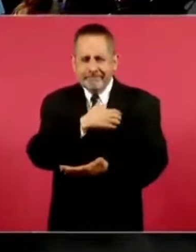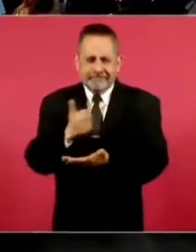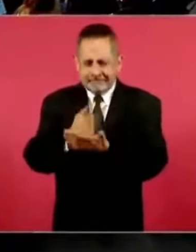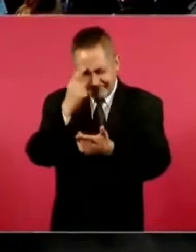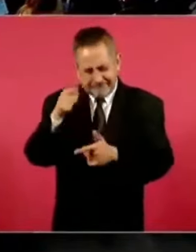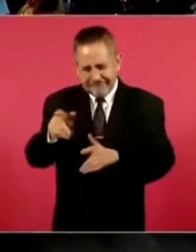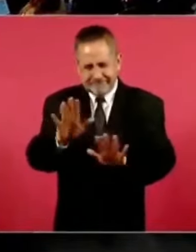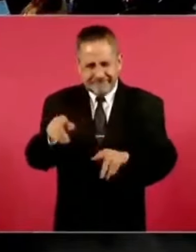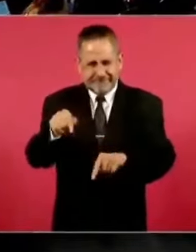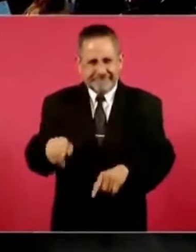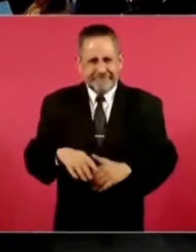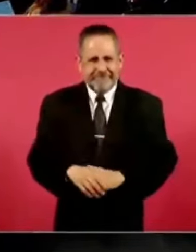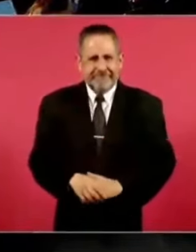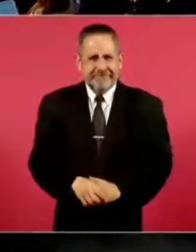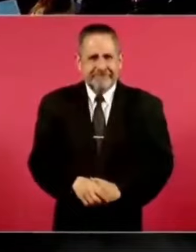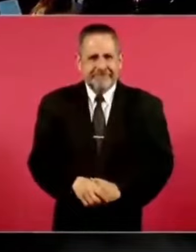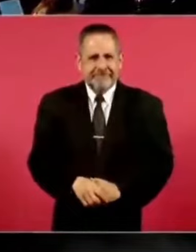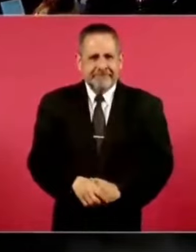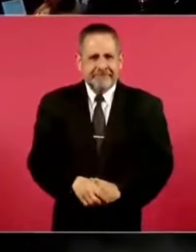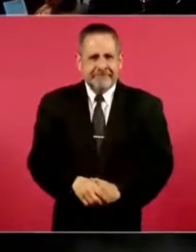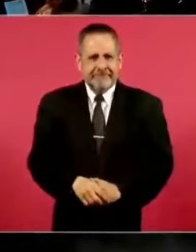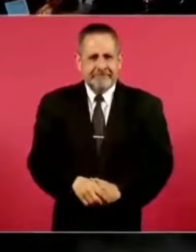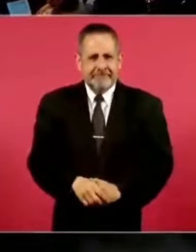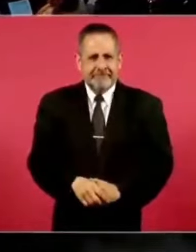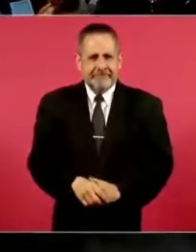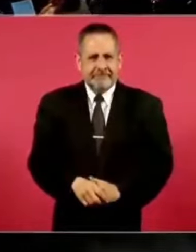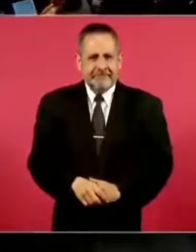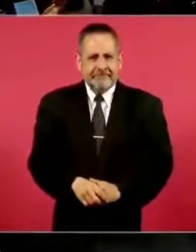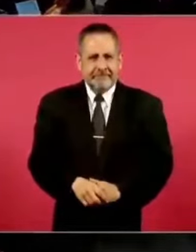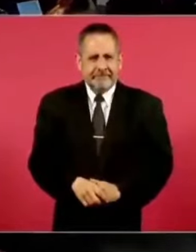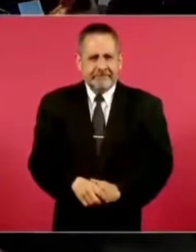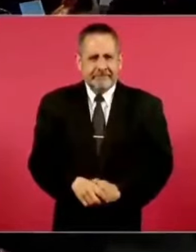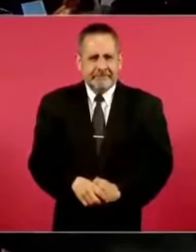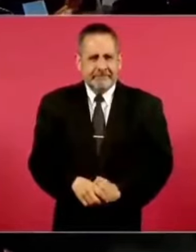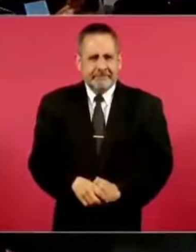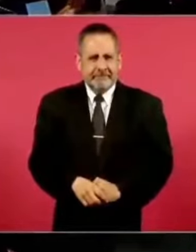bueno. Antes.